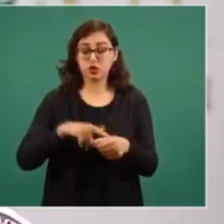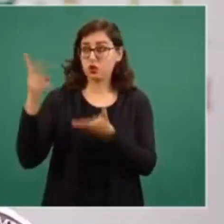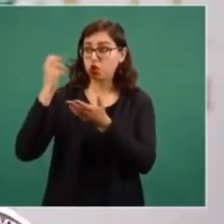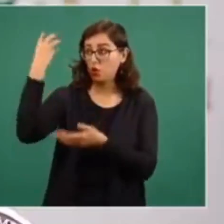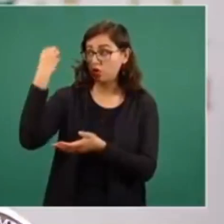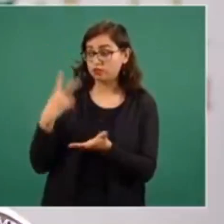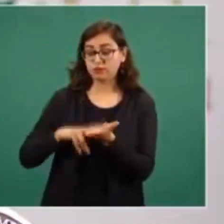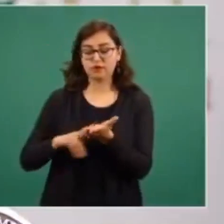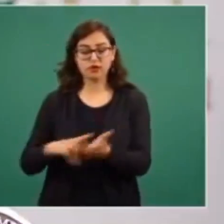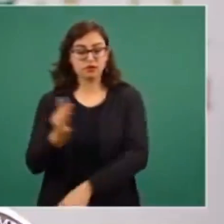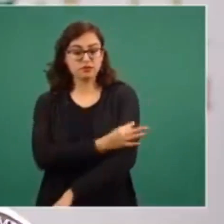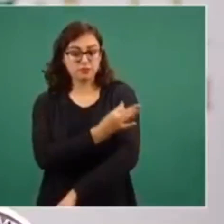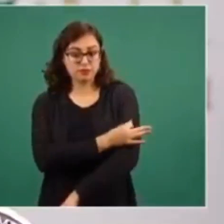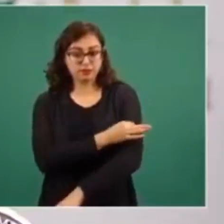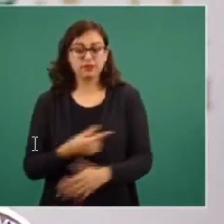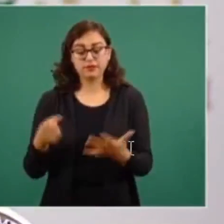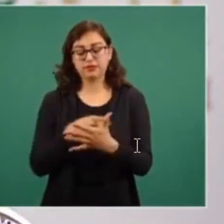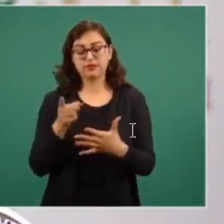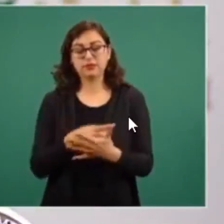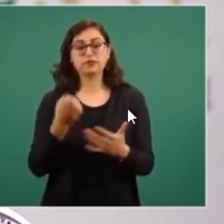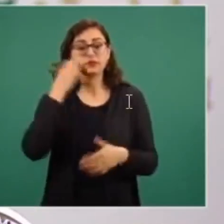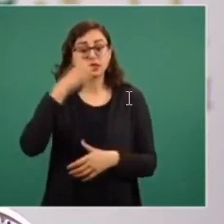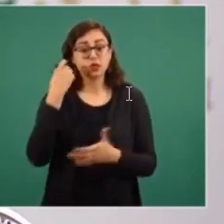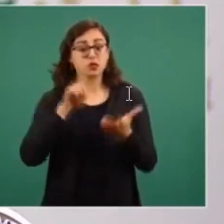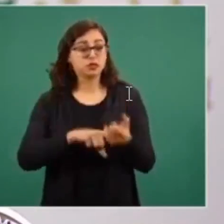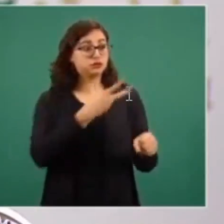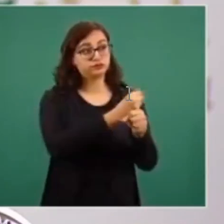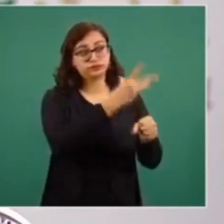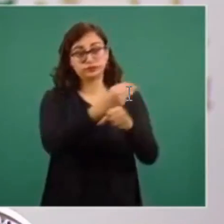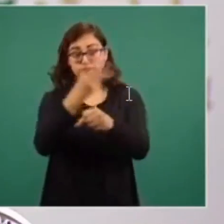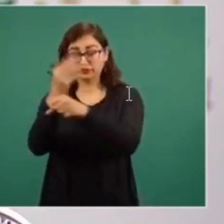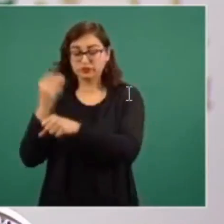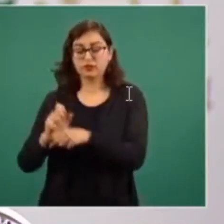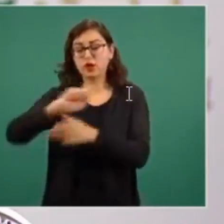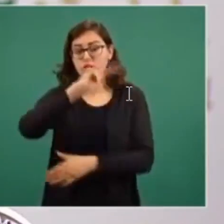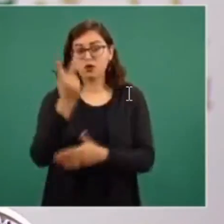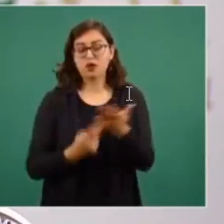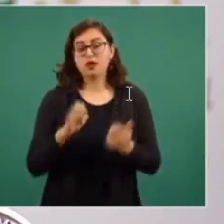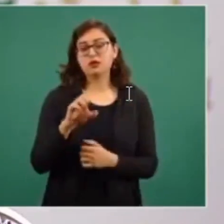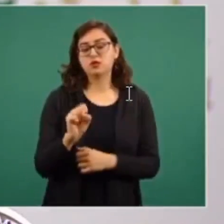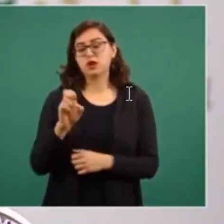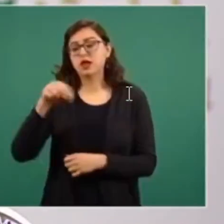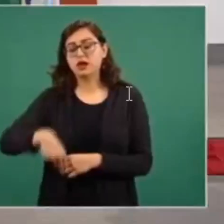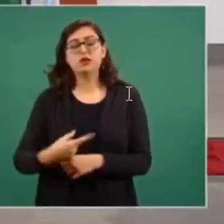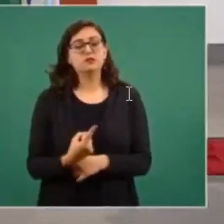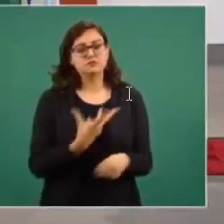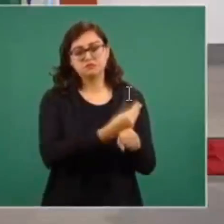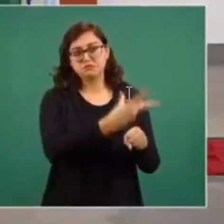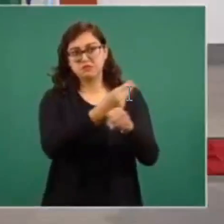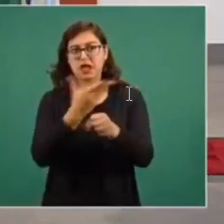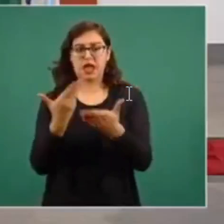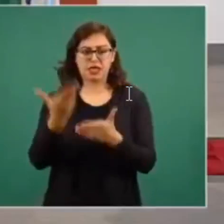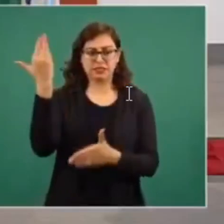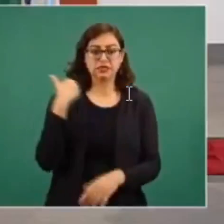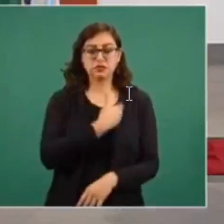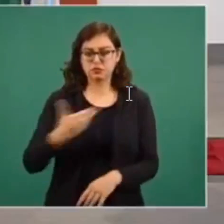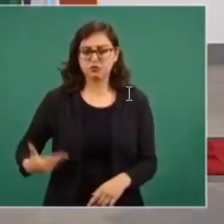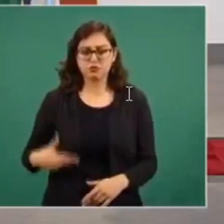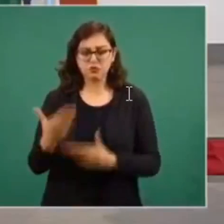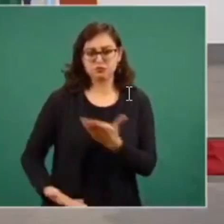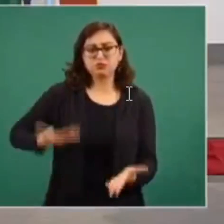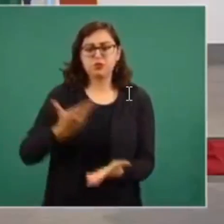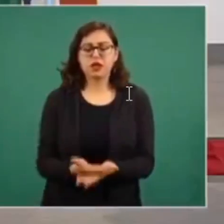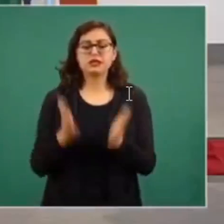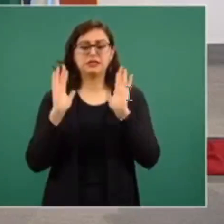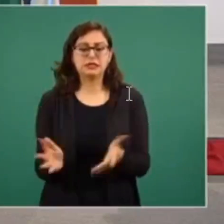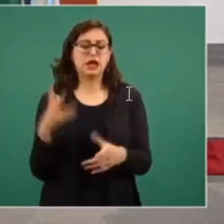mejorar la infraestructura y el equipamiento de las escuelas con el programa de La Escuela es Nuestra, que lanzó el señor presidente y que a la fecha ya ha